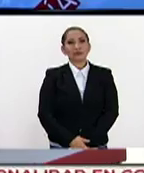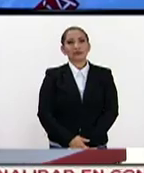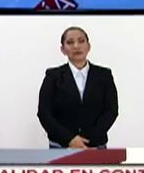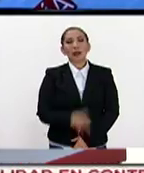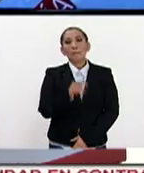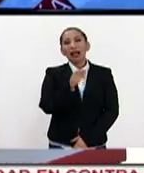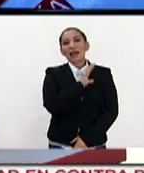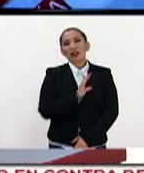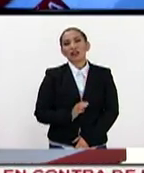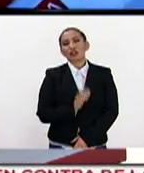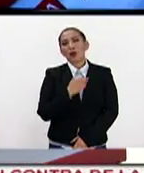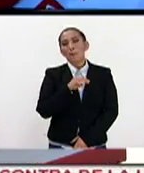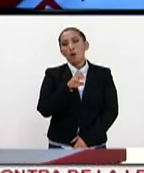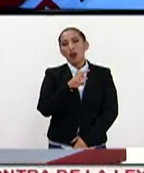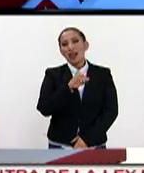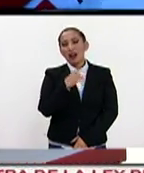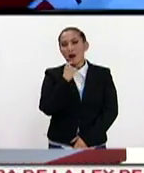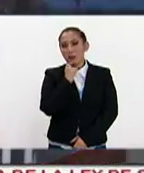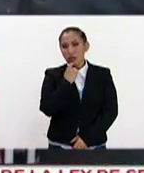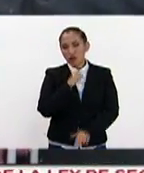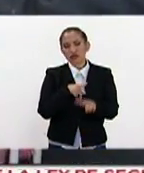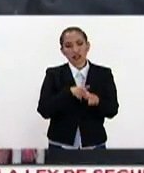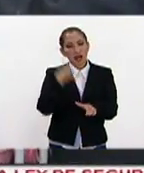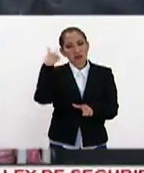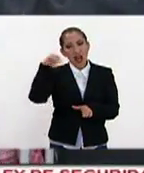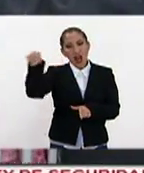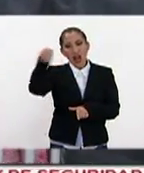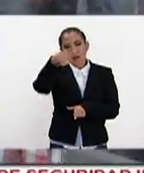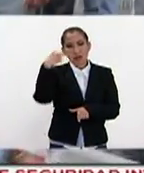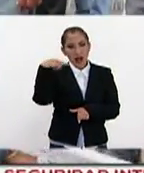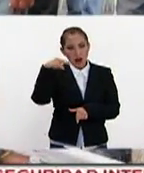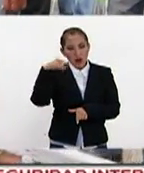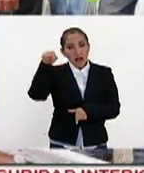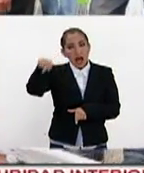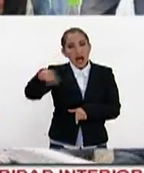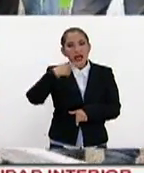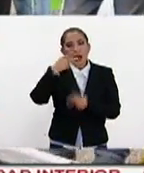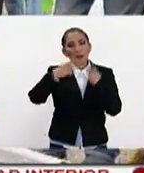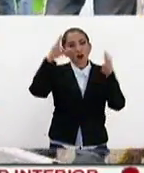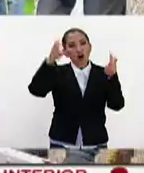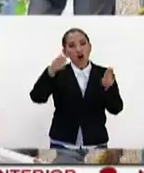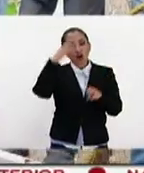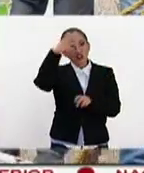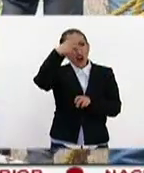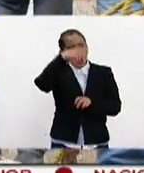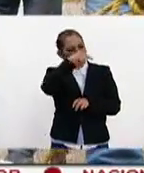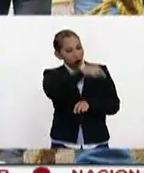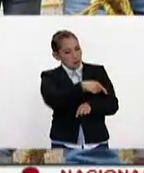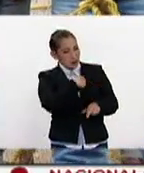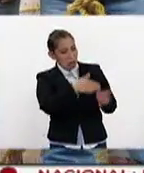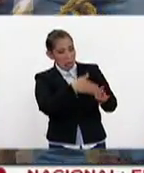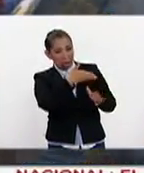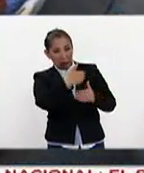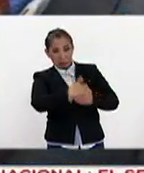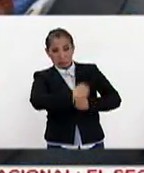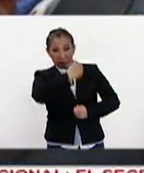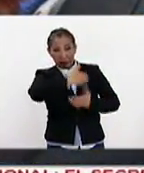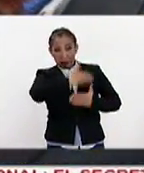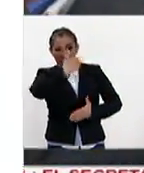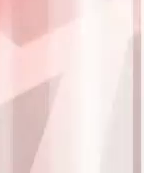El precandidato de Morena, Andrés Manuel López Obrador, continuó su gira en Veracruz. Ahí se refirió a Donald Trump y a la construcción del muro.